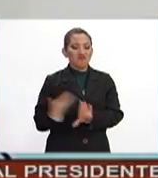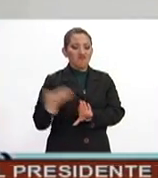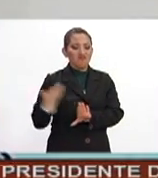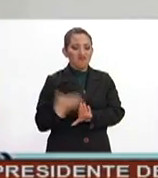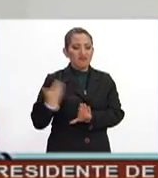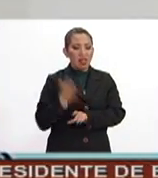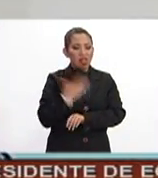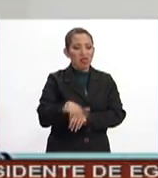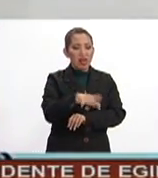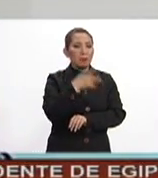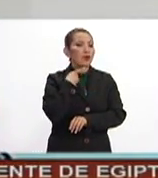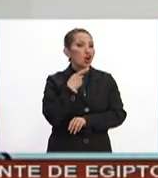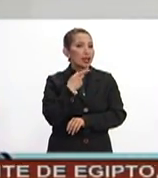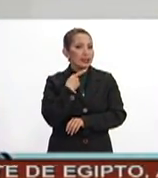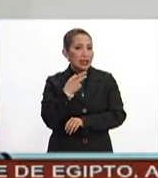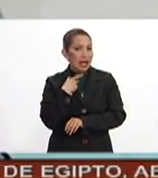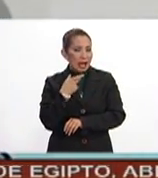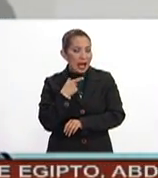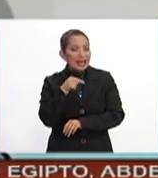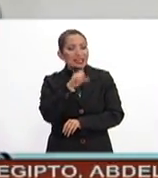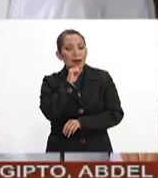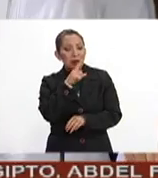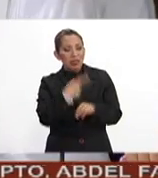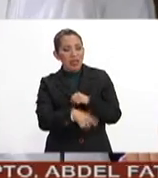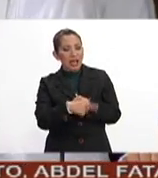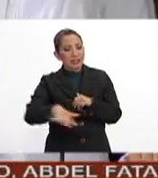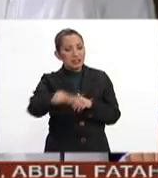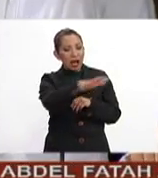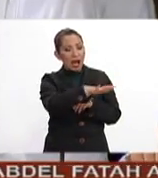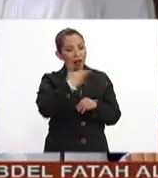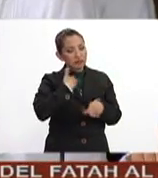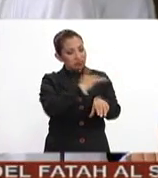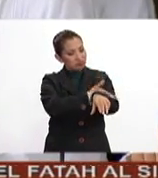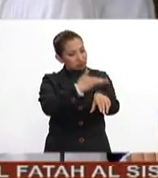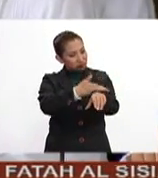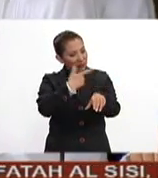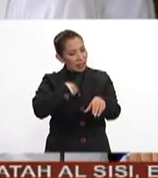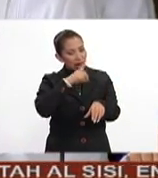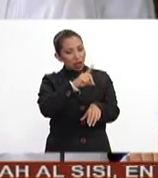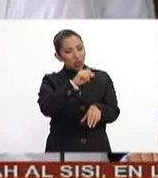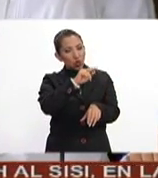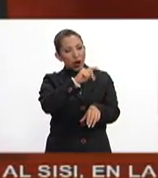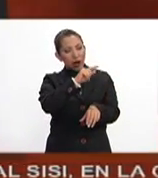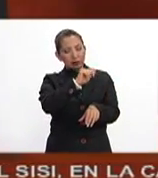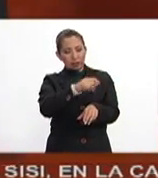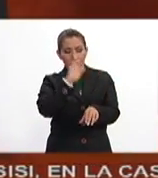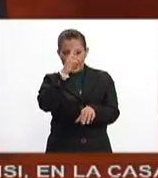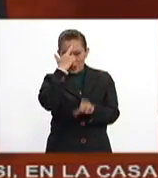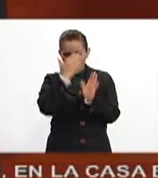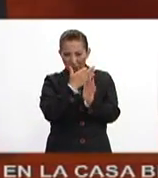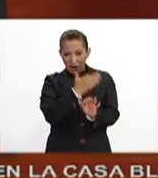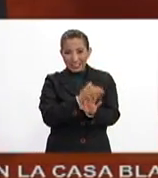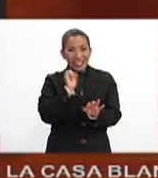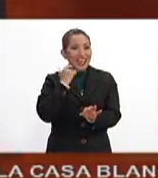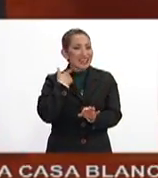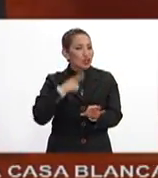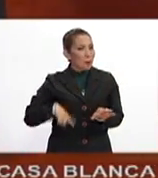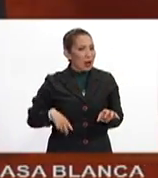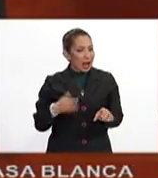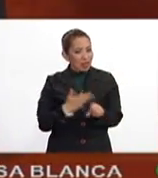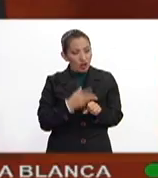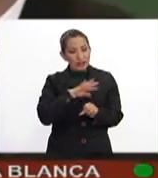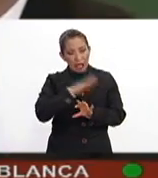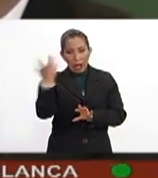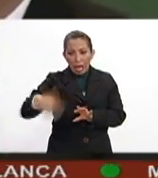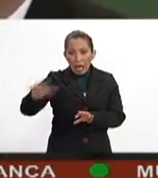una persecución política y con ello afectar la honorabilidad de Duarte. Hay que recordar que actualmente el exgobernador